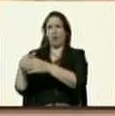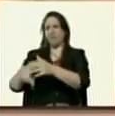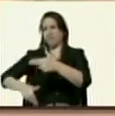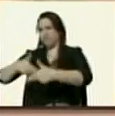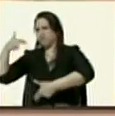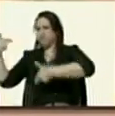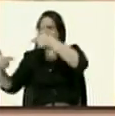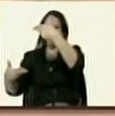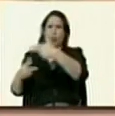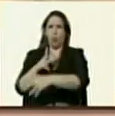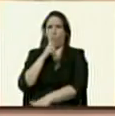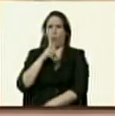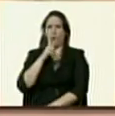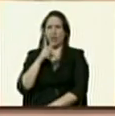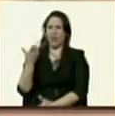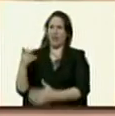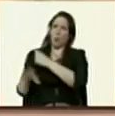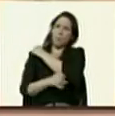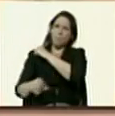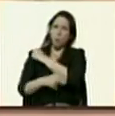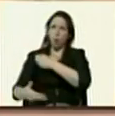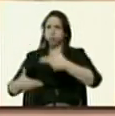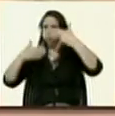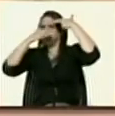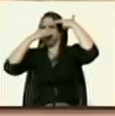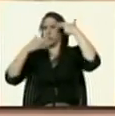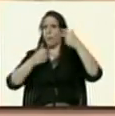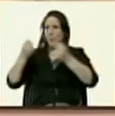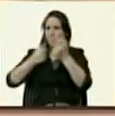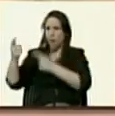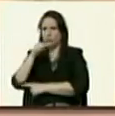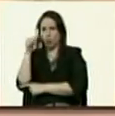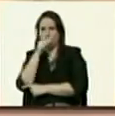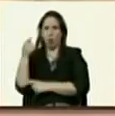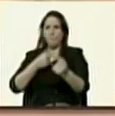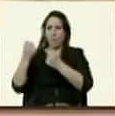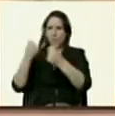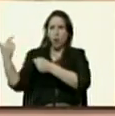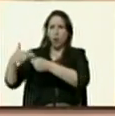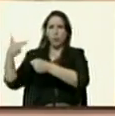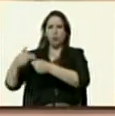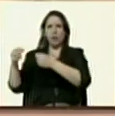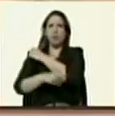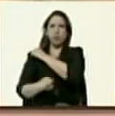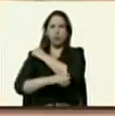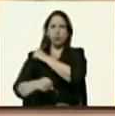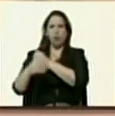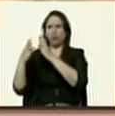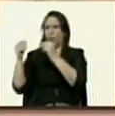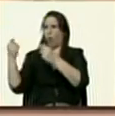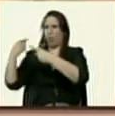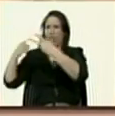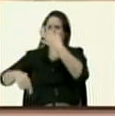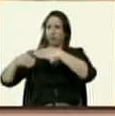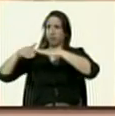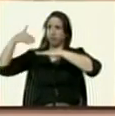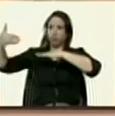armados, del delito, del secuestro, del tráfico de droga, del tráfico de combustible, de todo, todo.